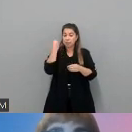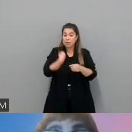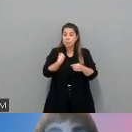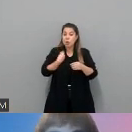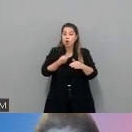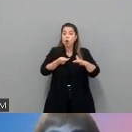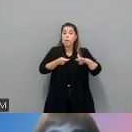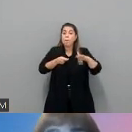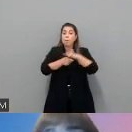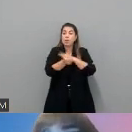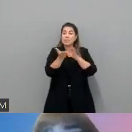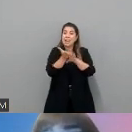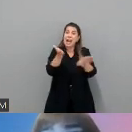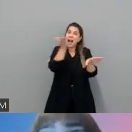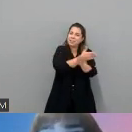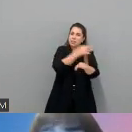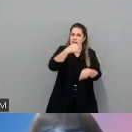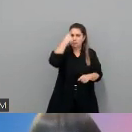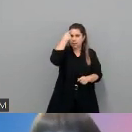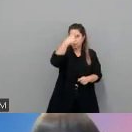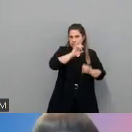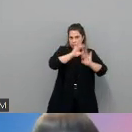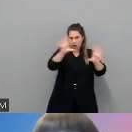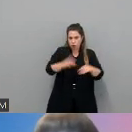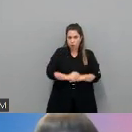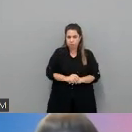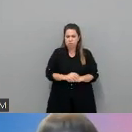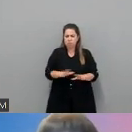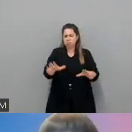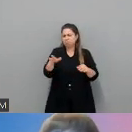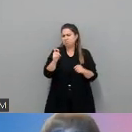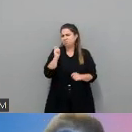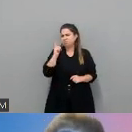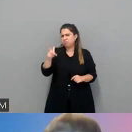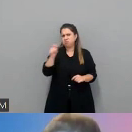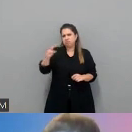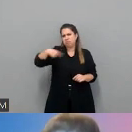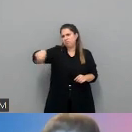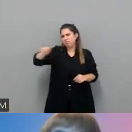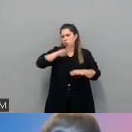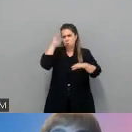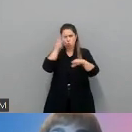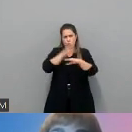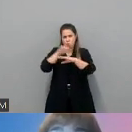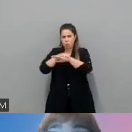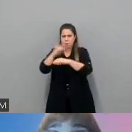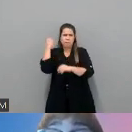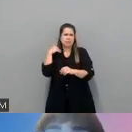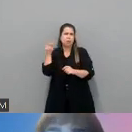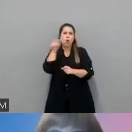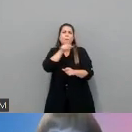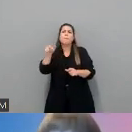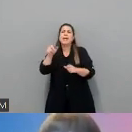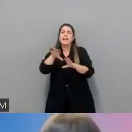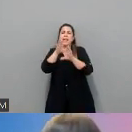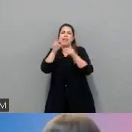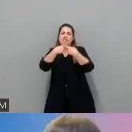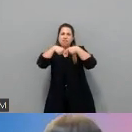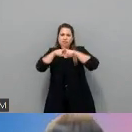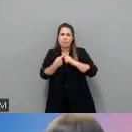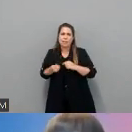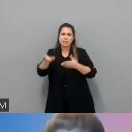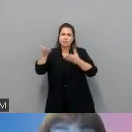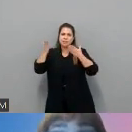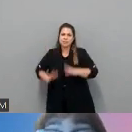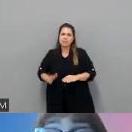la posibilidad de la CUME, ¿vale? Pero generalmente lo cubrís, ¿eh? Las familias de personas con parálisis cerebral, de menores con parálisis